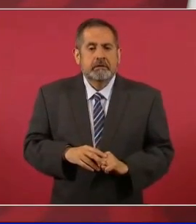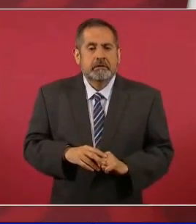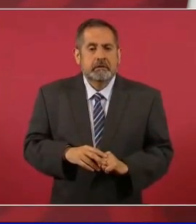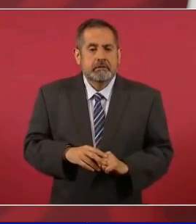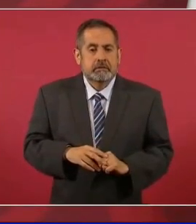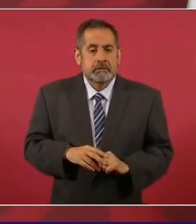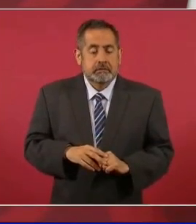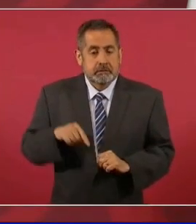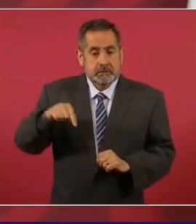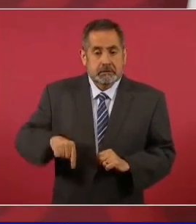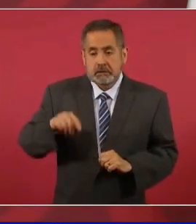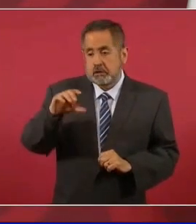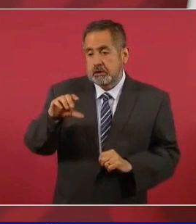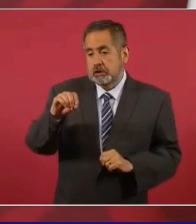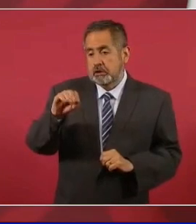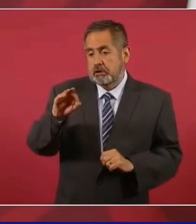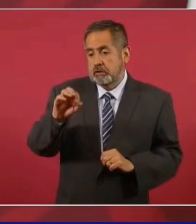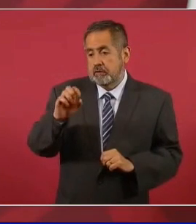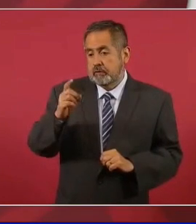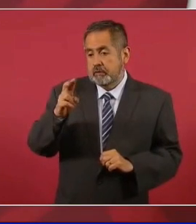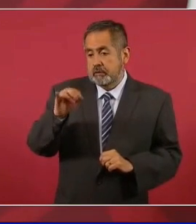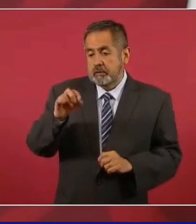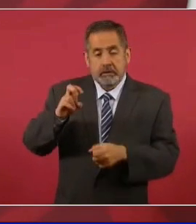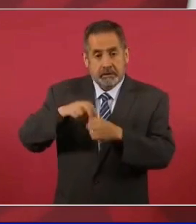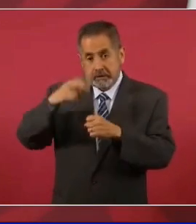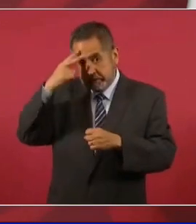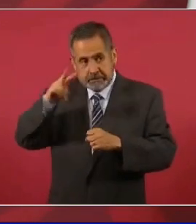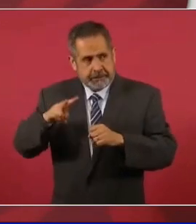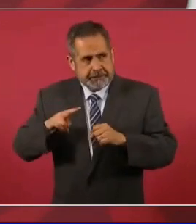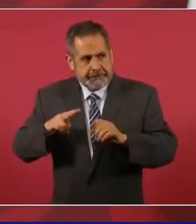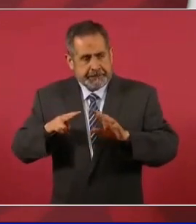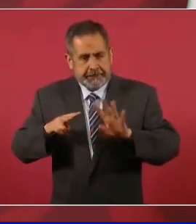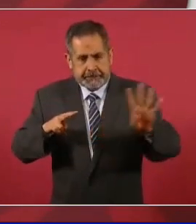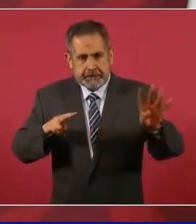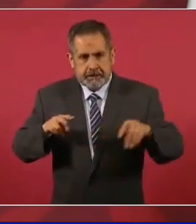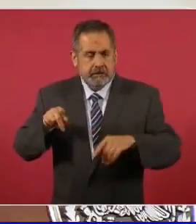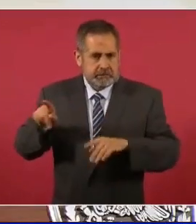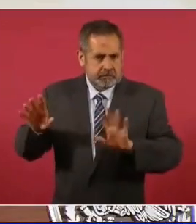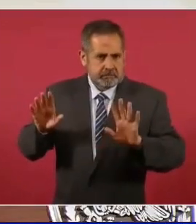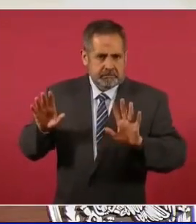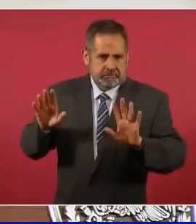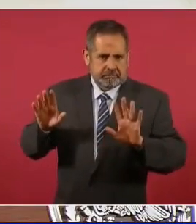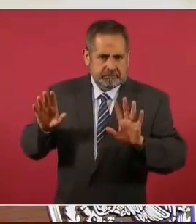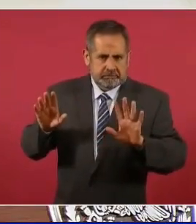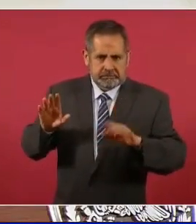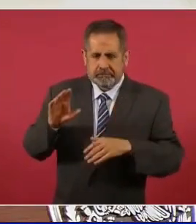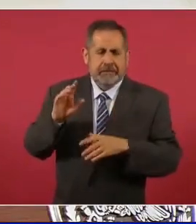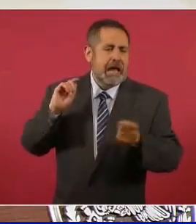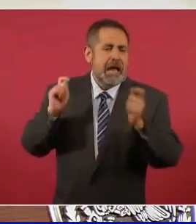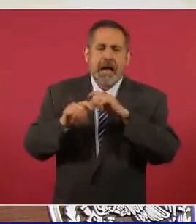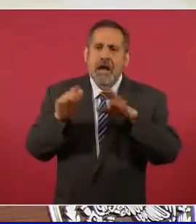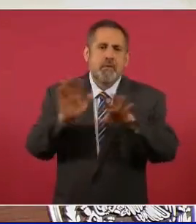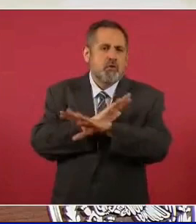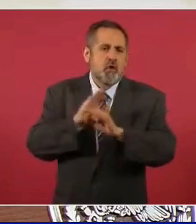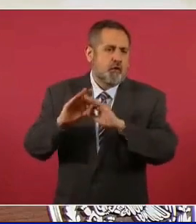y la cofepris en México que es otra completamente